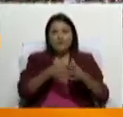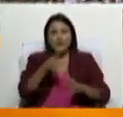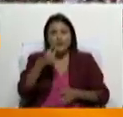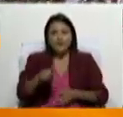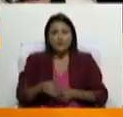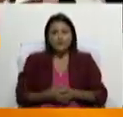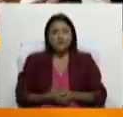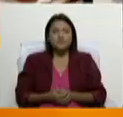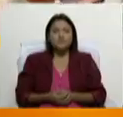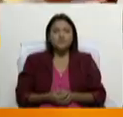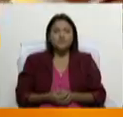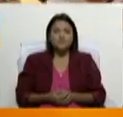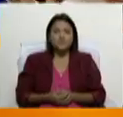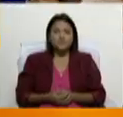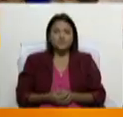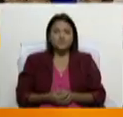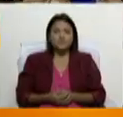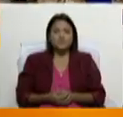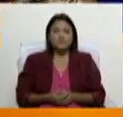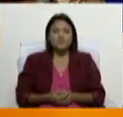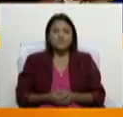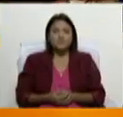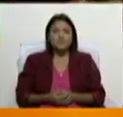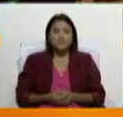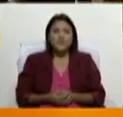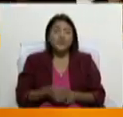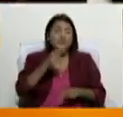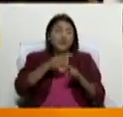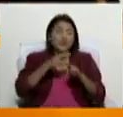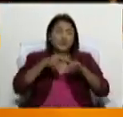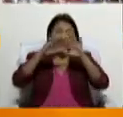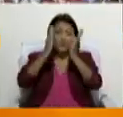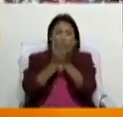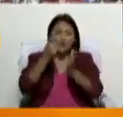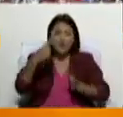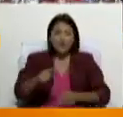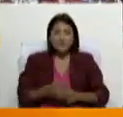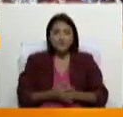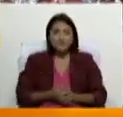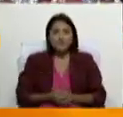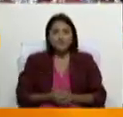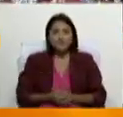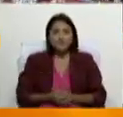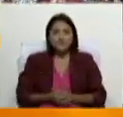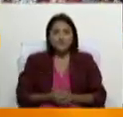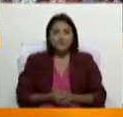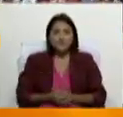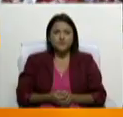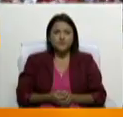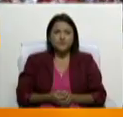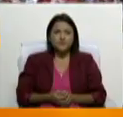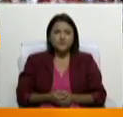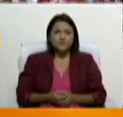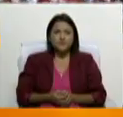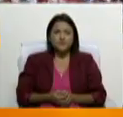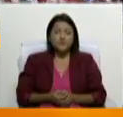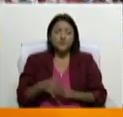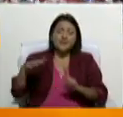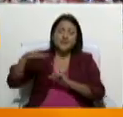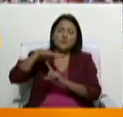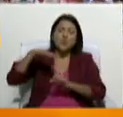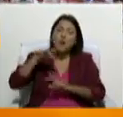el fascismo se convierte hoy en las principales amenazas que tiene la humanidad entera, el mundo entero. Estamos frente a